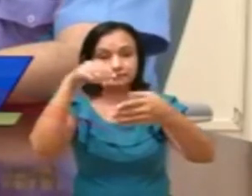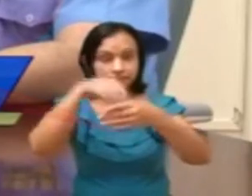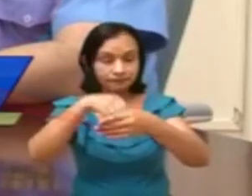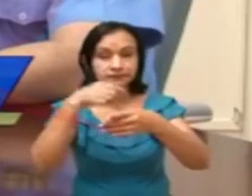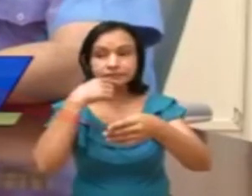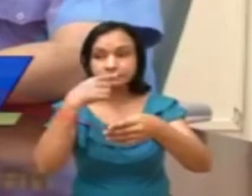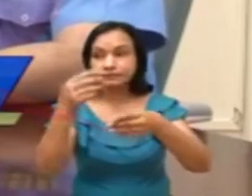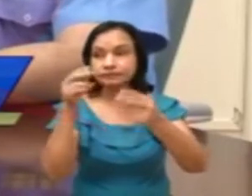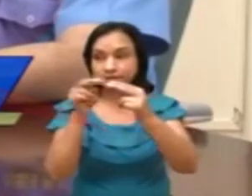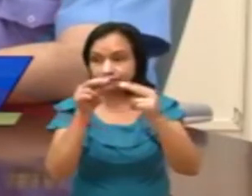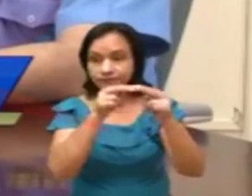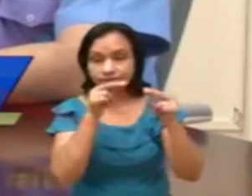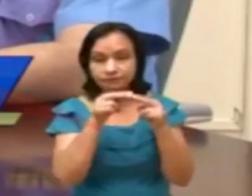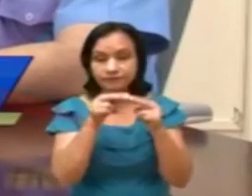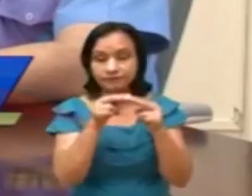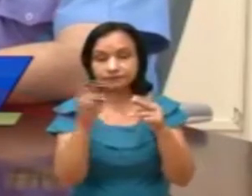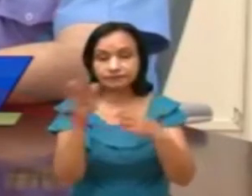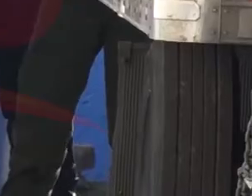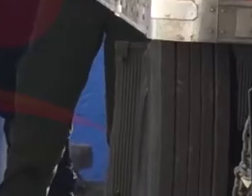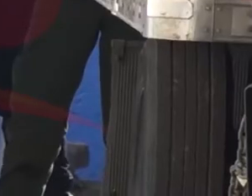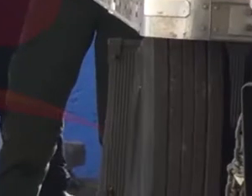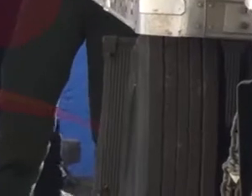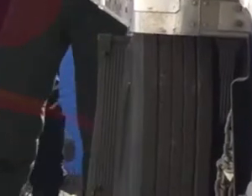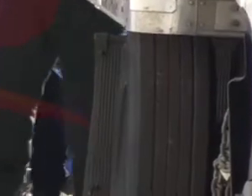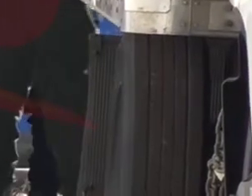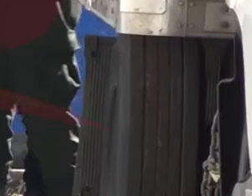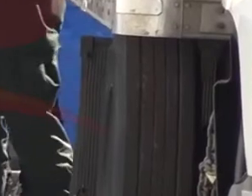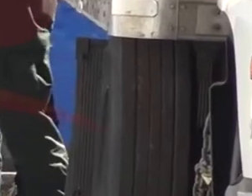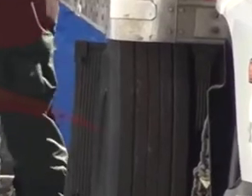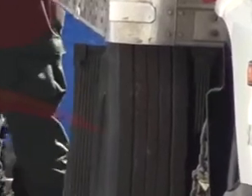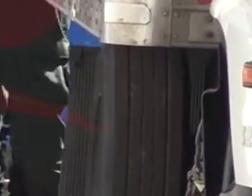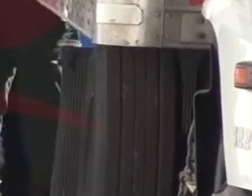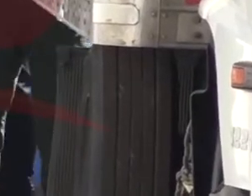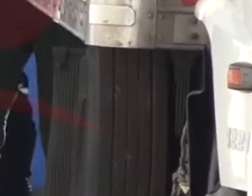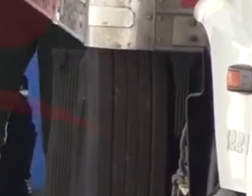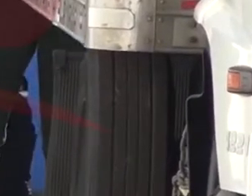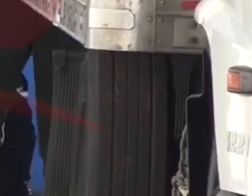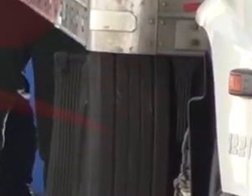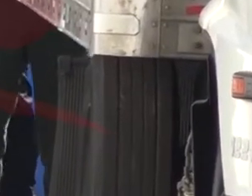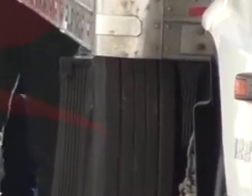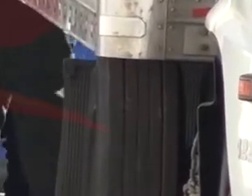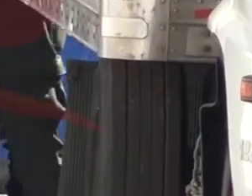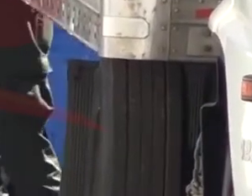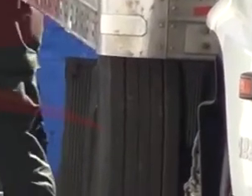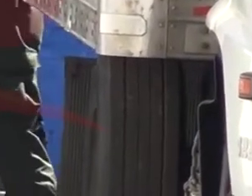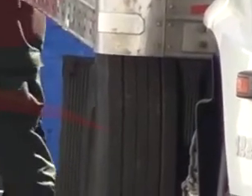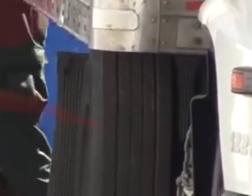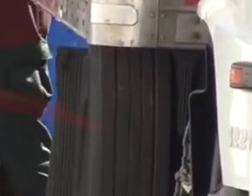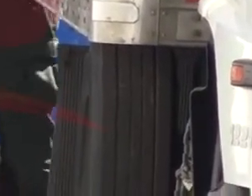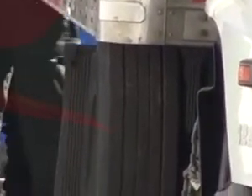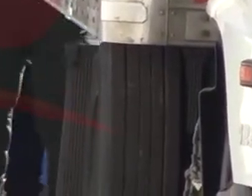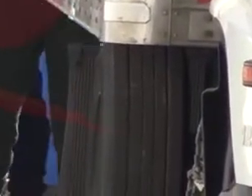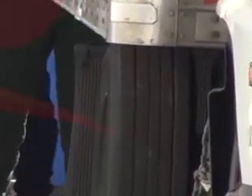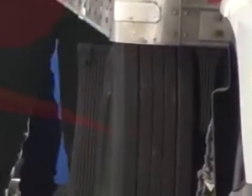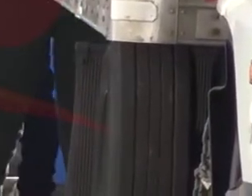decía, articuladamente con las demás instituciones. Explican la articulación de las instituciones gubernamentales para desarrollar